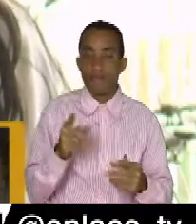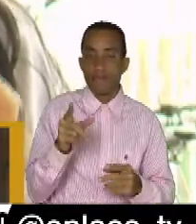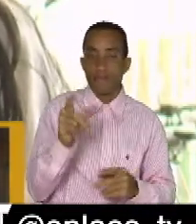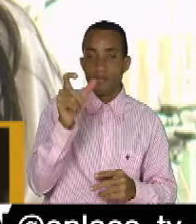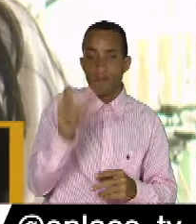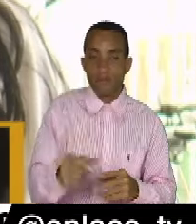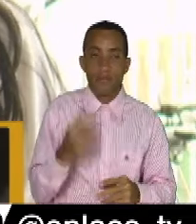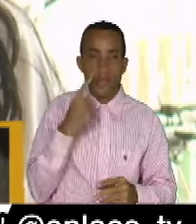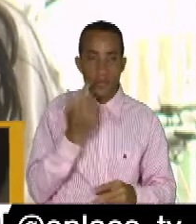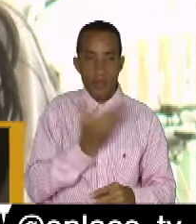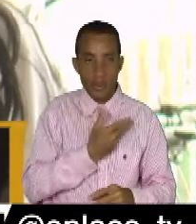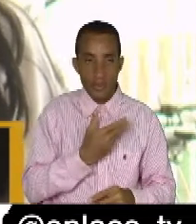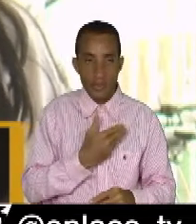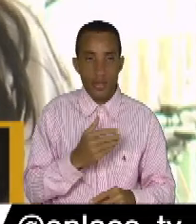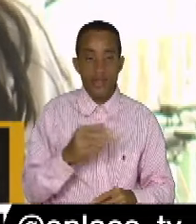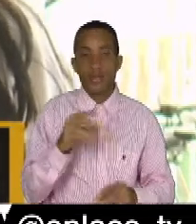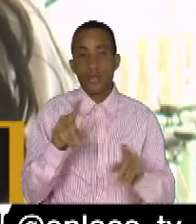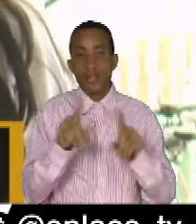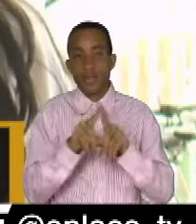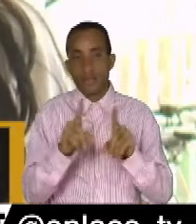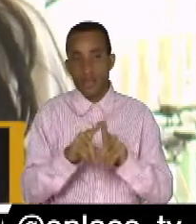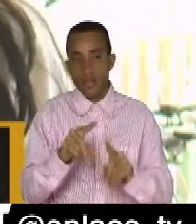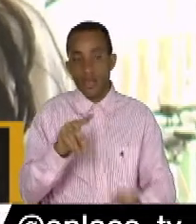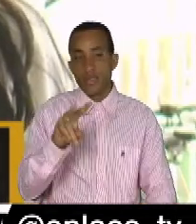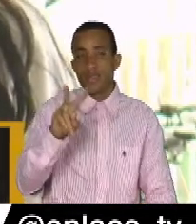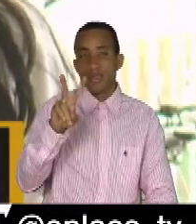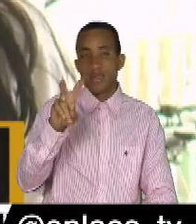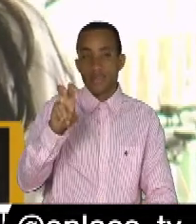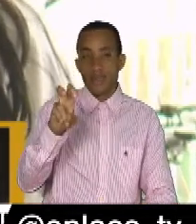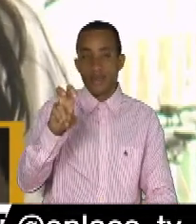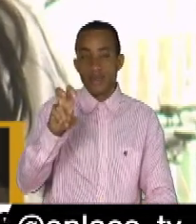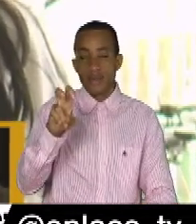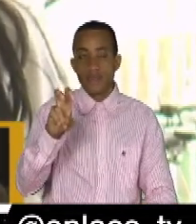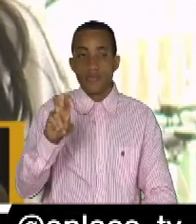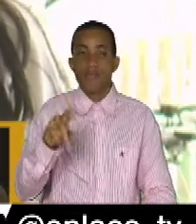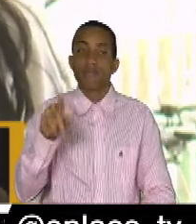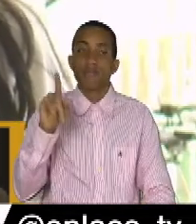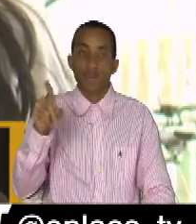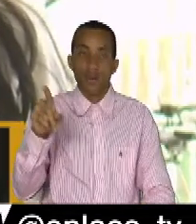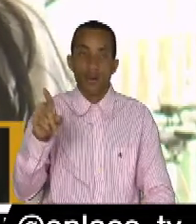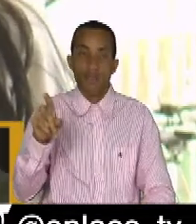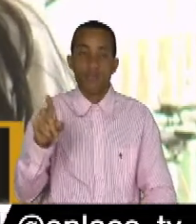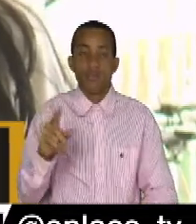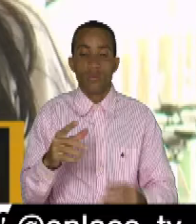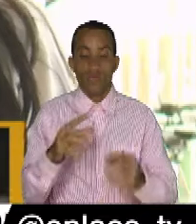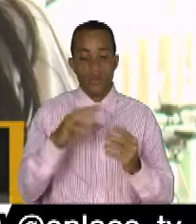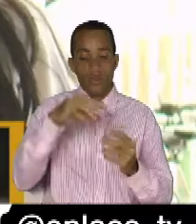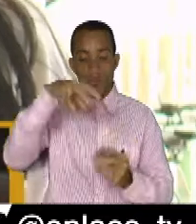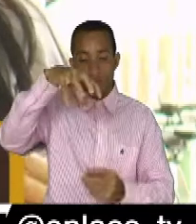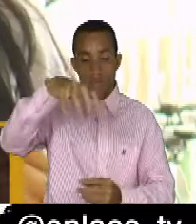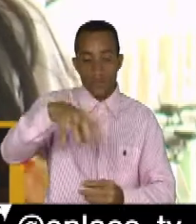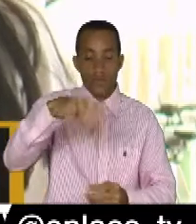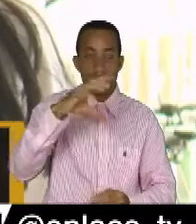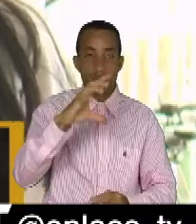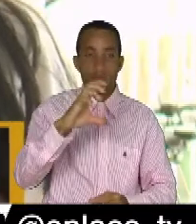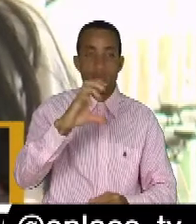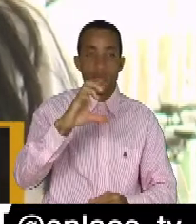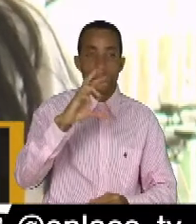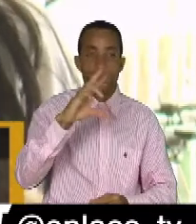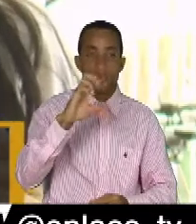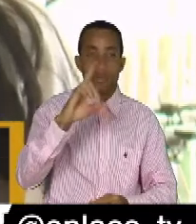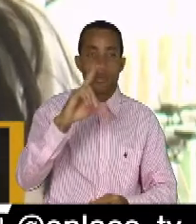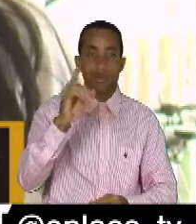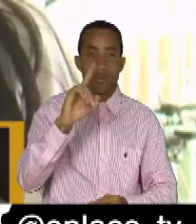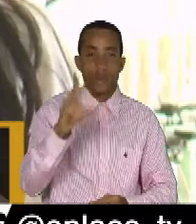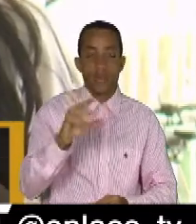papá, la mamá y los 7 menores que permanecen aquí en las instalaciones de Credo. Se espera que en las próximas horas ellos puedan ser trasladados a un